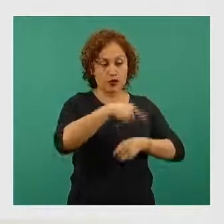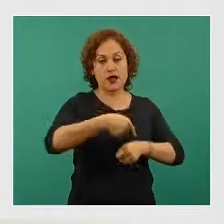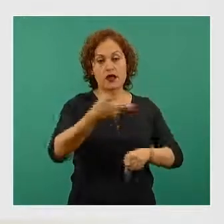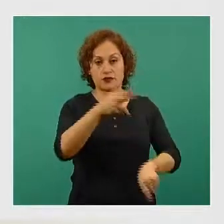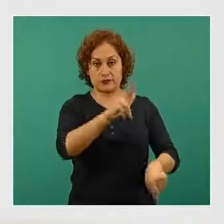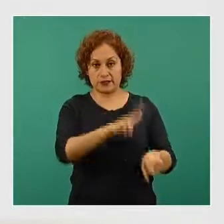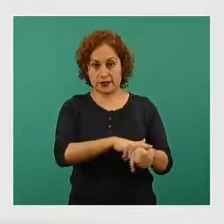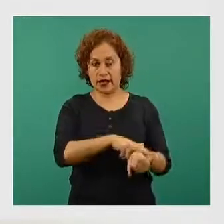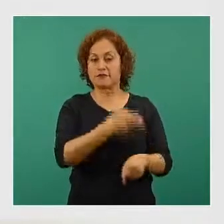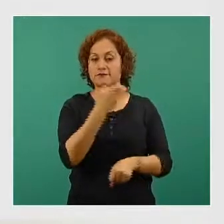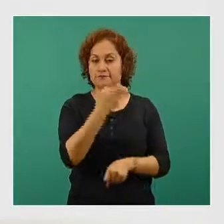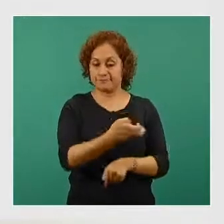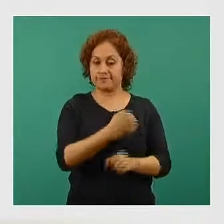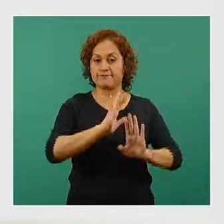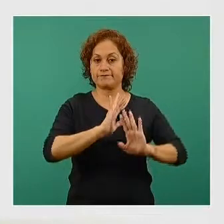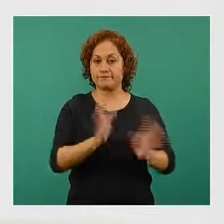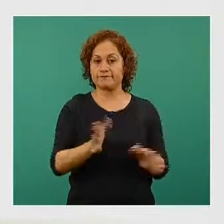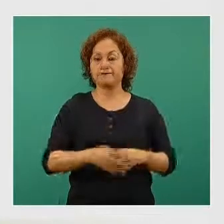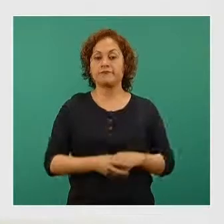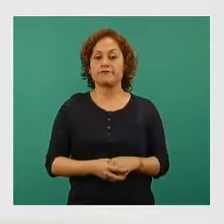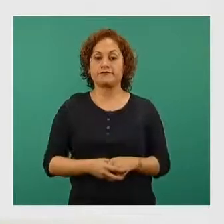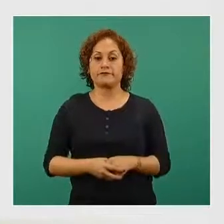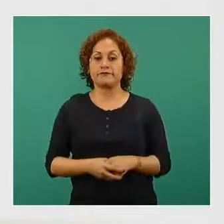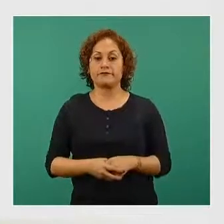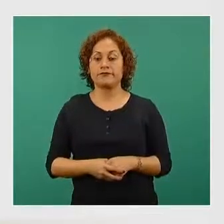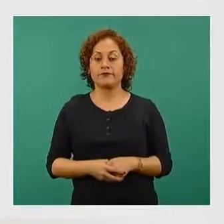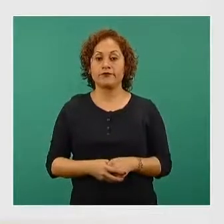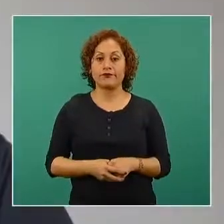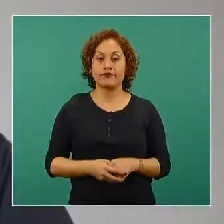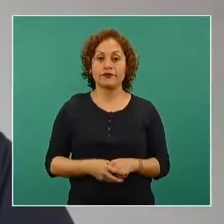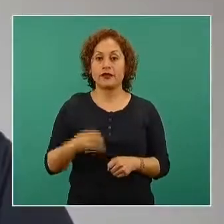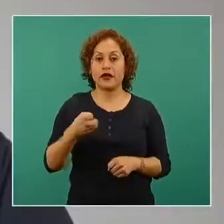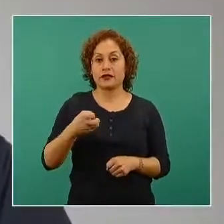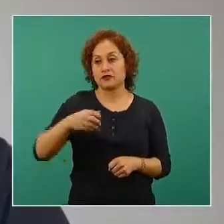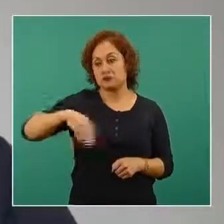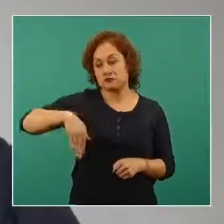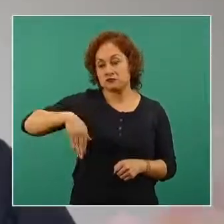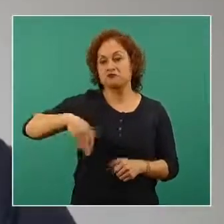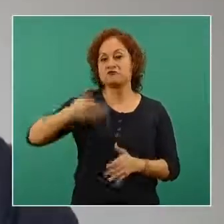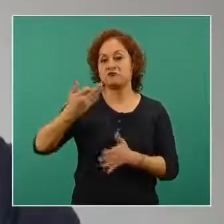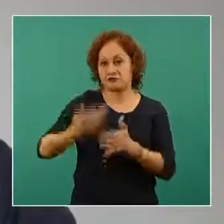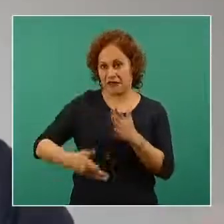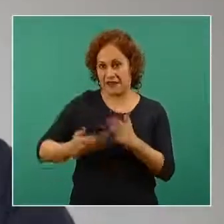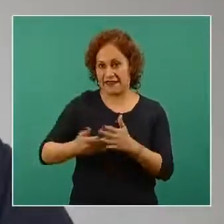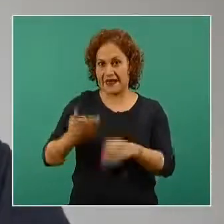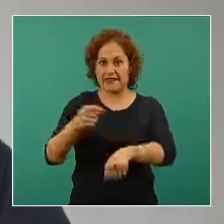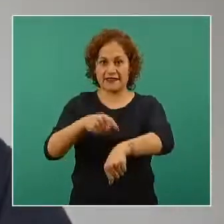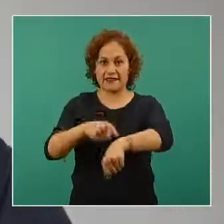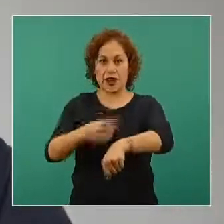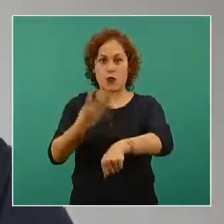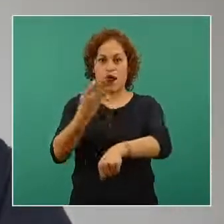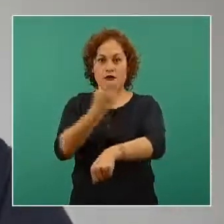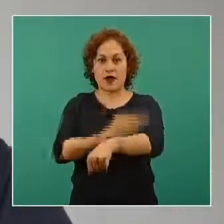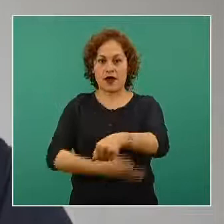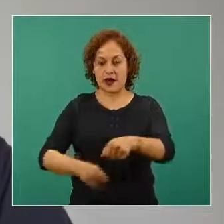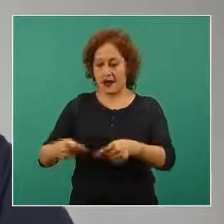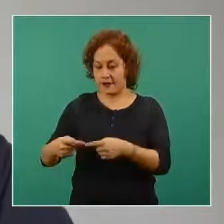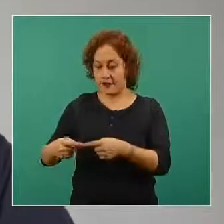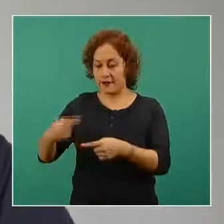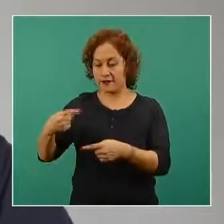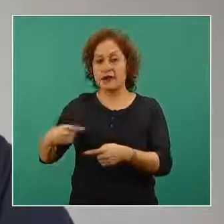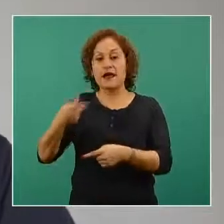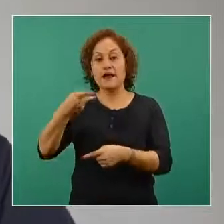tener al menos en las últimas que se acaban de vacunar, pero de seguro ya las que recibieron esa segunda dosis hace 2